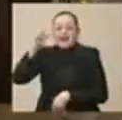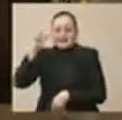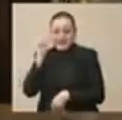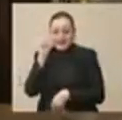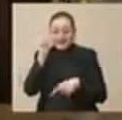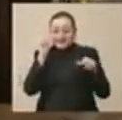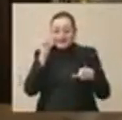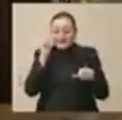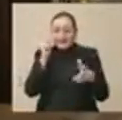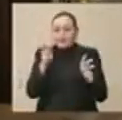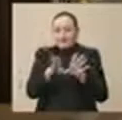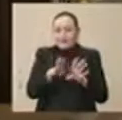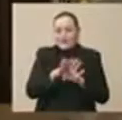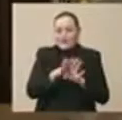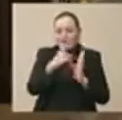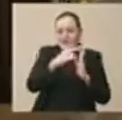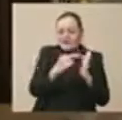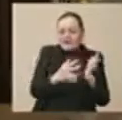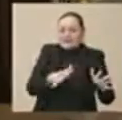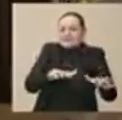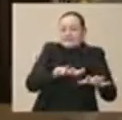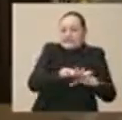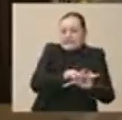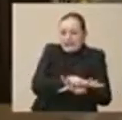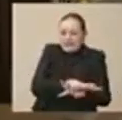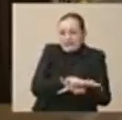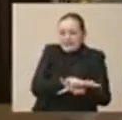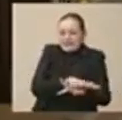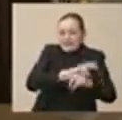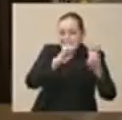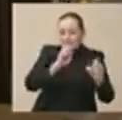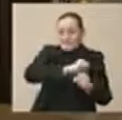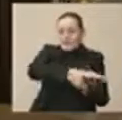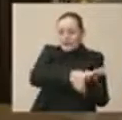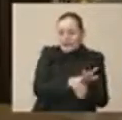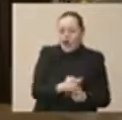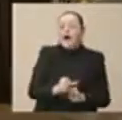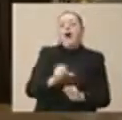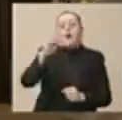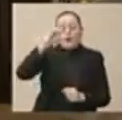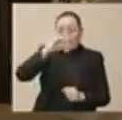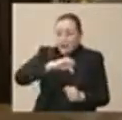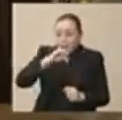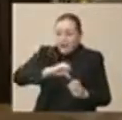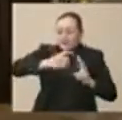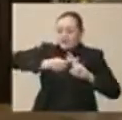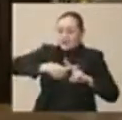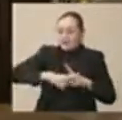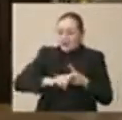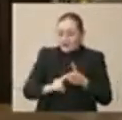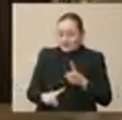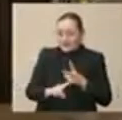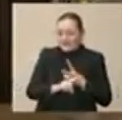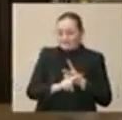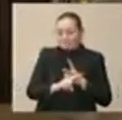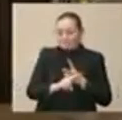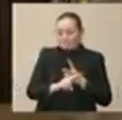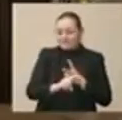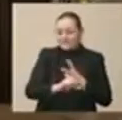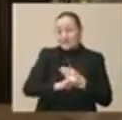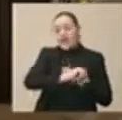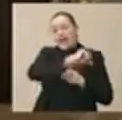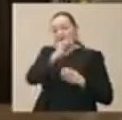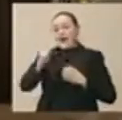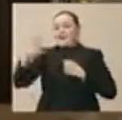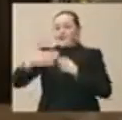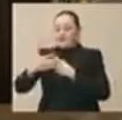ayer determinó cambios en el sistema de alerta sanitaria scoville que estarán vigentes a partir de hoy y al menos hasta la